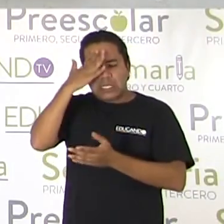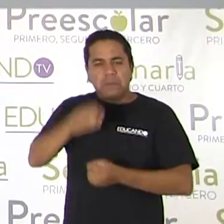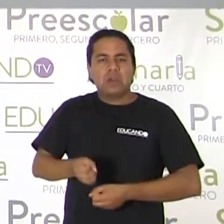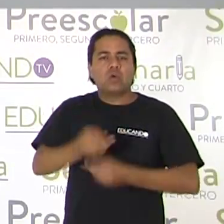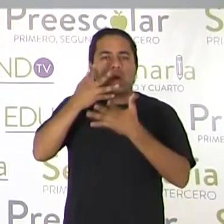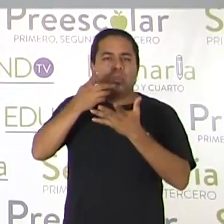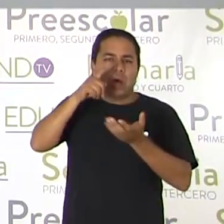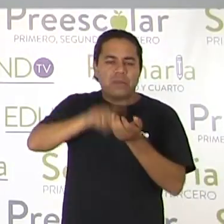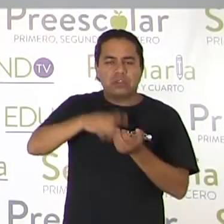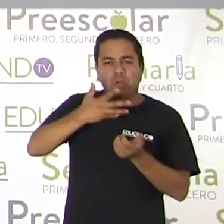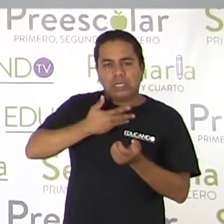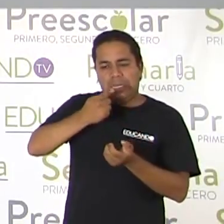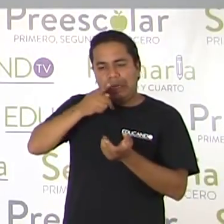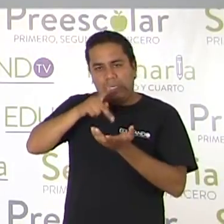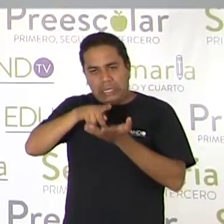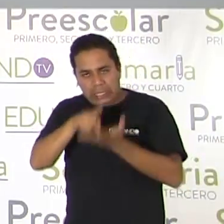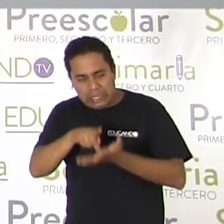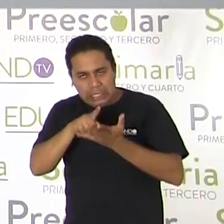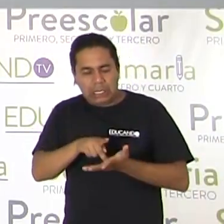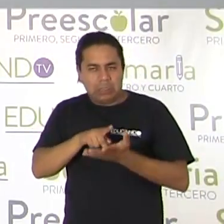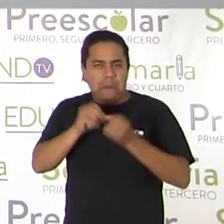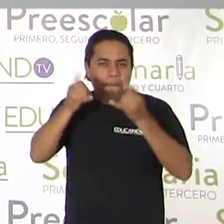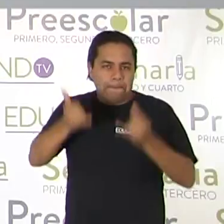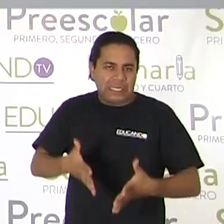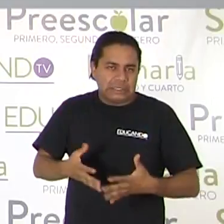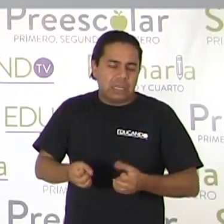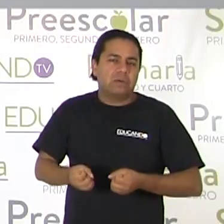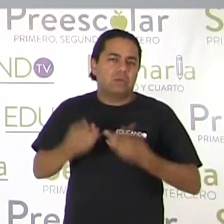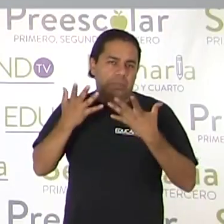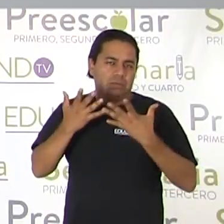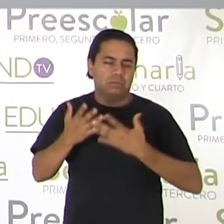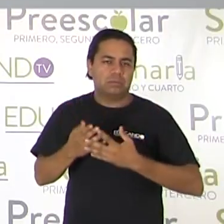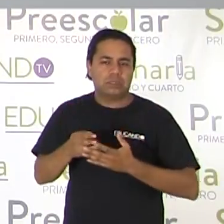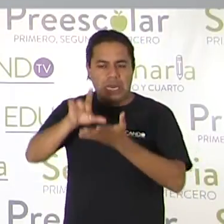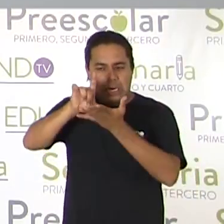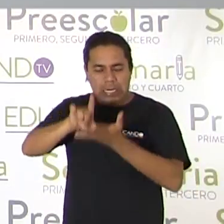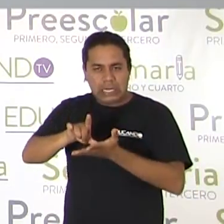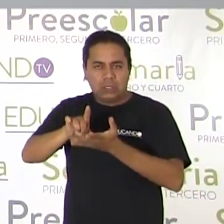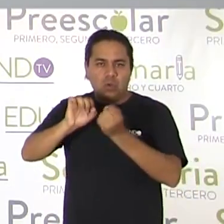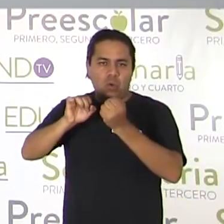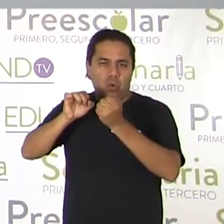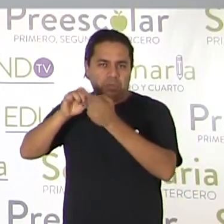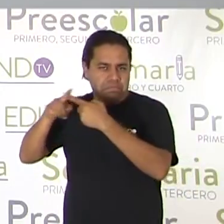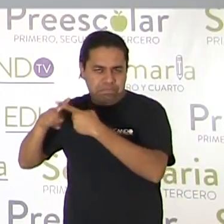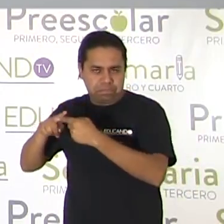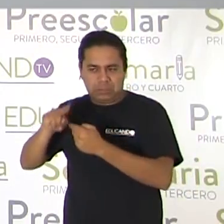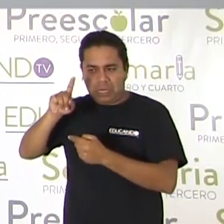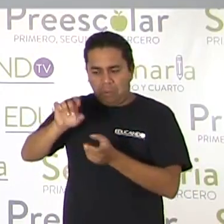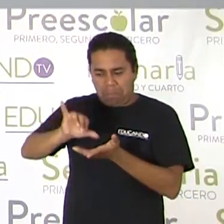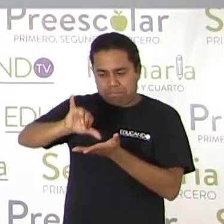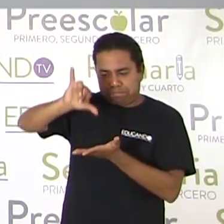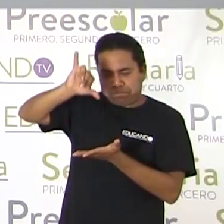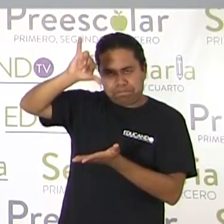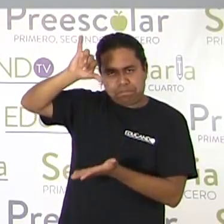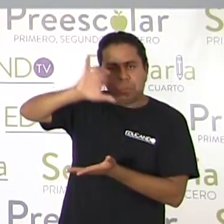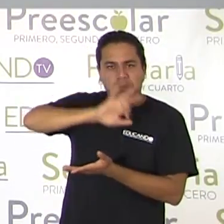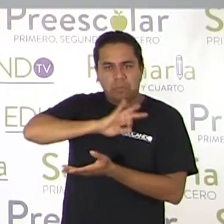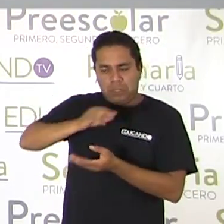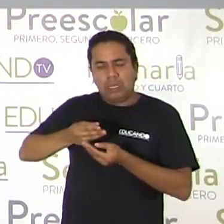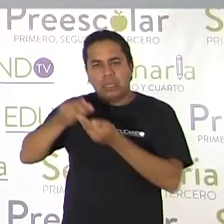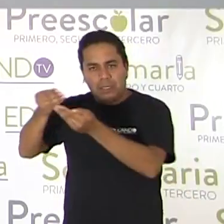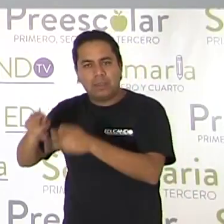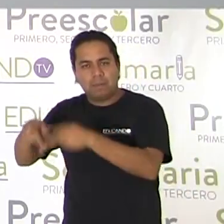la masa o también lo que son litros, mililitros con otros recipientes, y con ellos nos pueden despachar